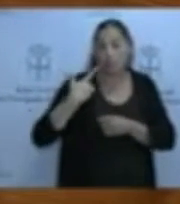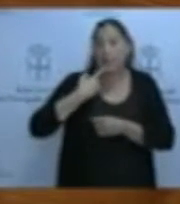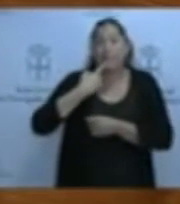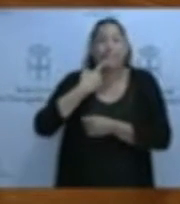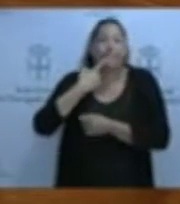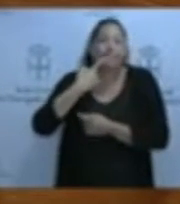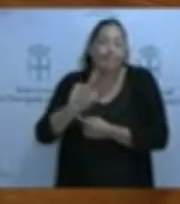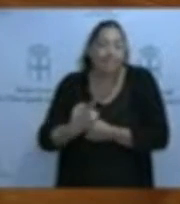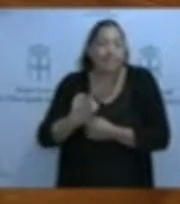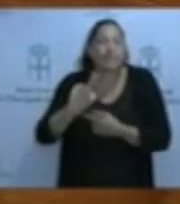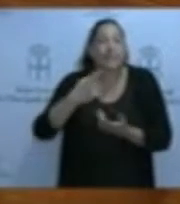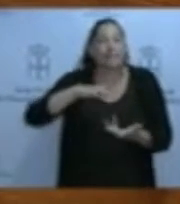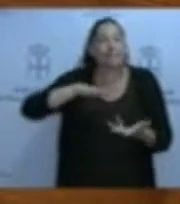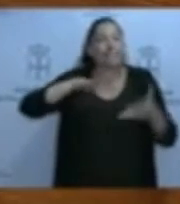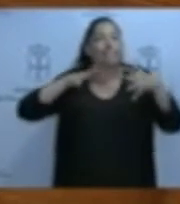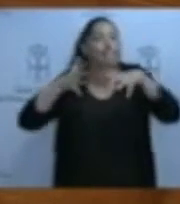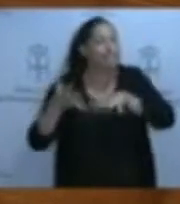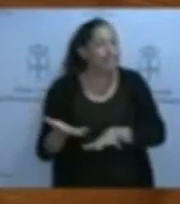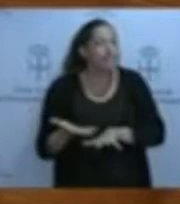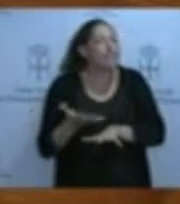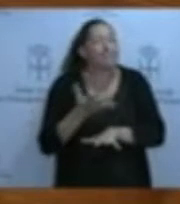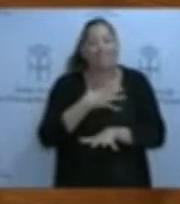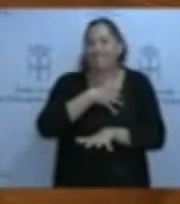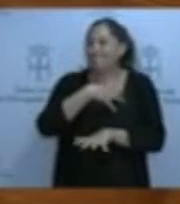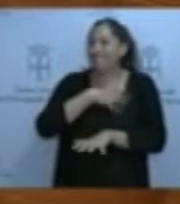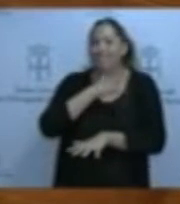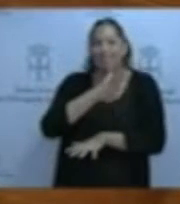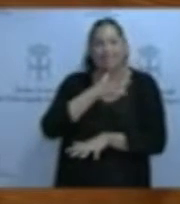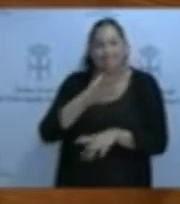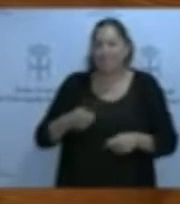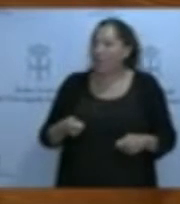en práctica por tema de costes, cuando